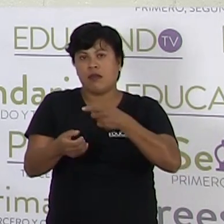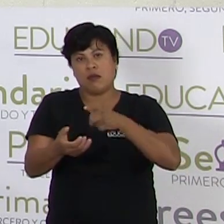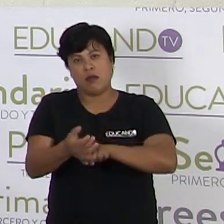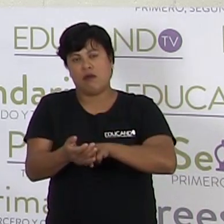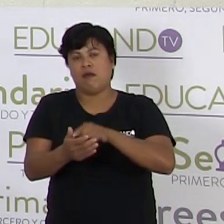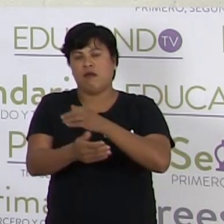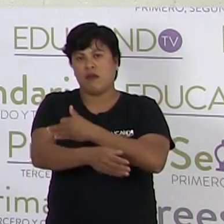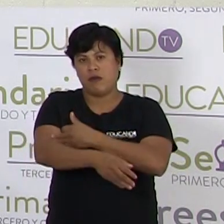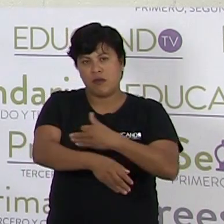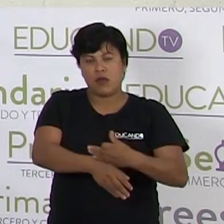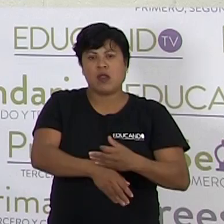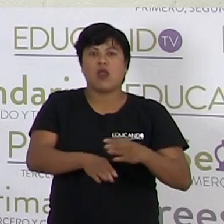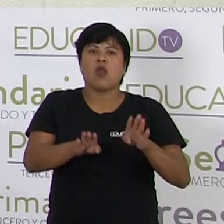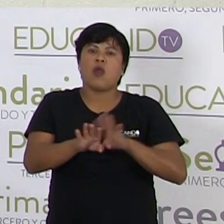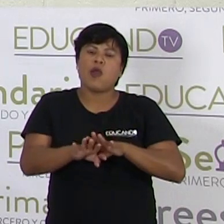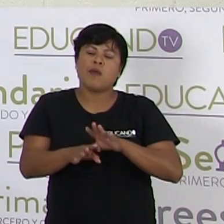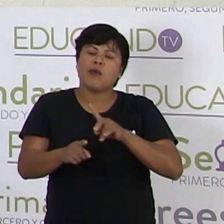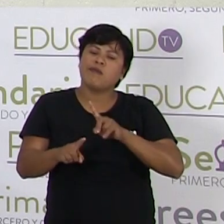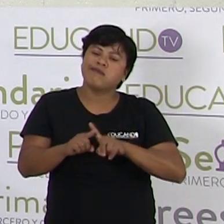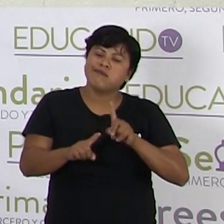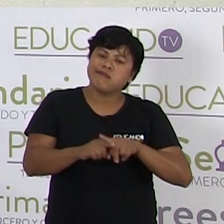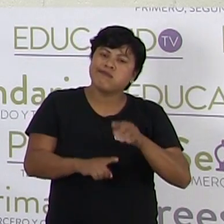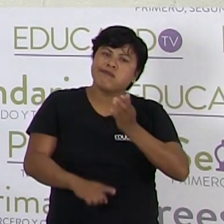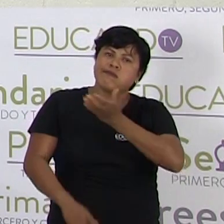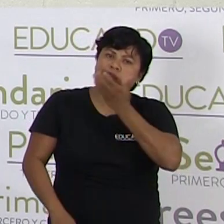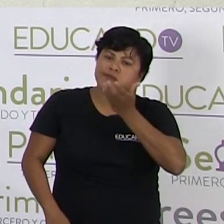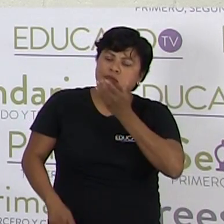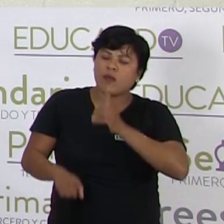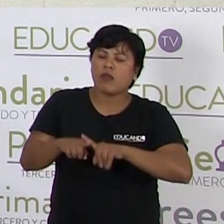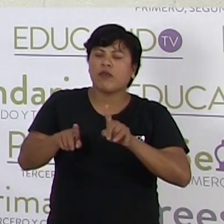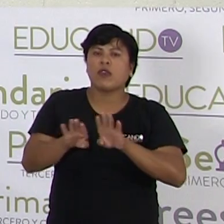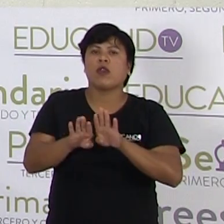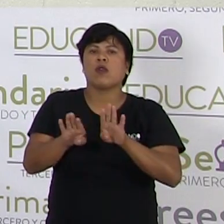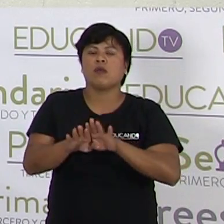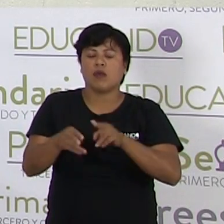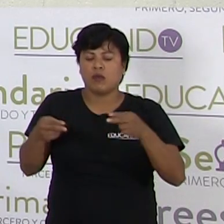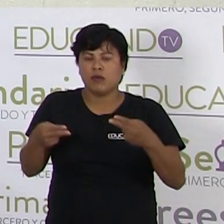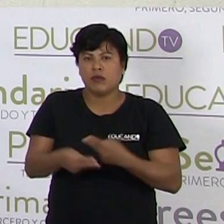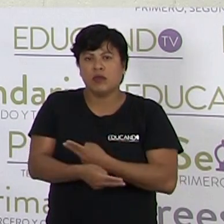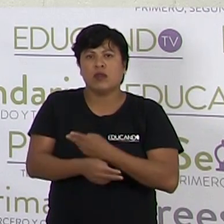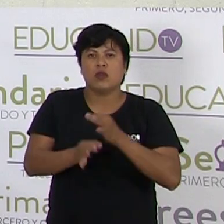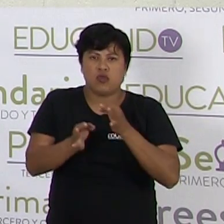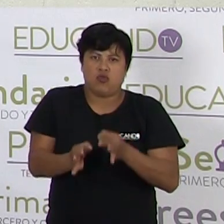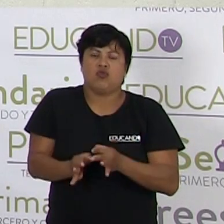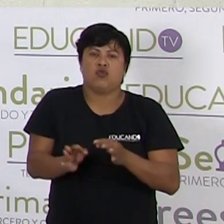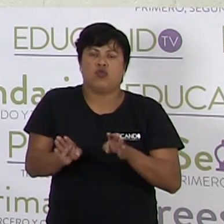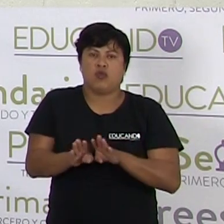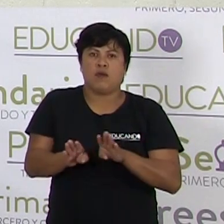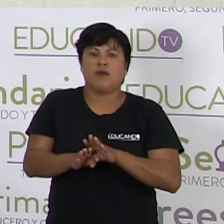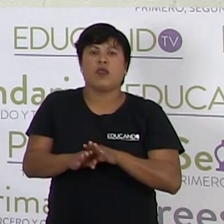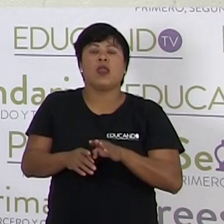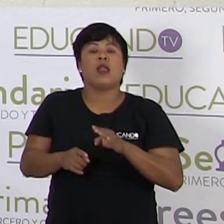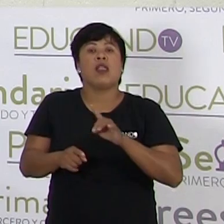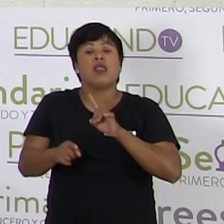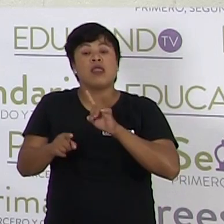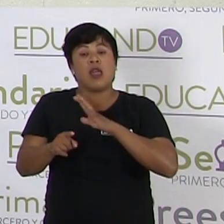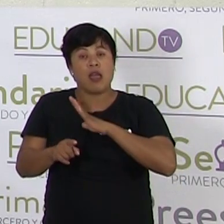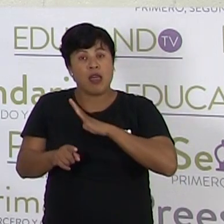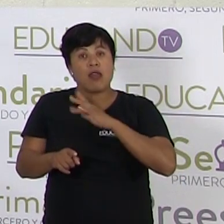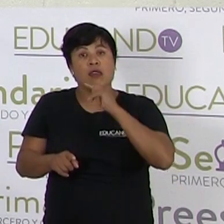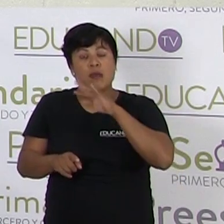sobre sus hábitos, sobre nuestro origen. También hablamos sobre los tipos de